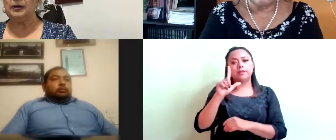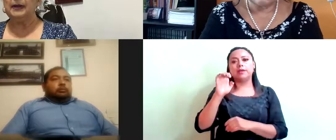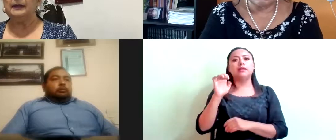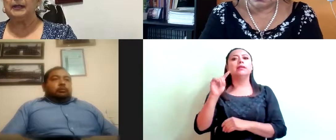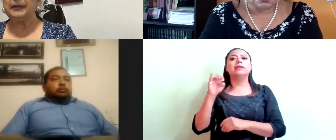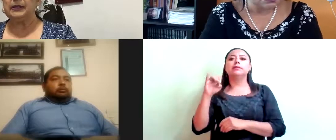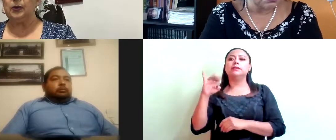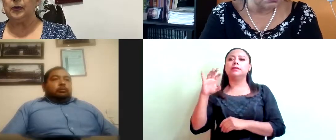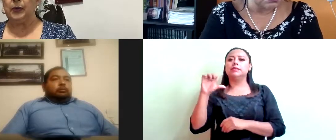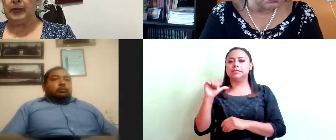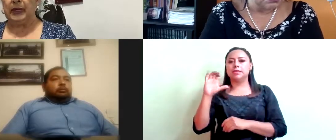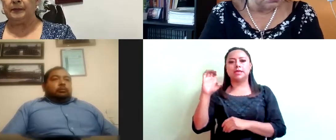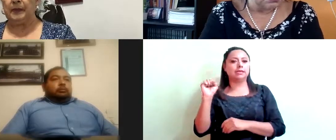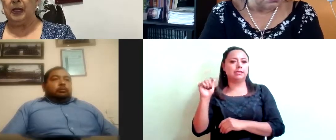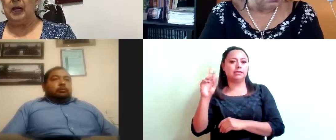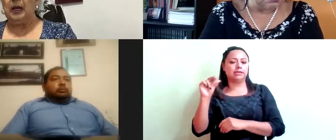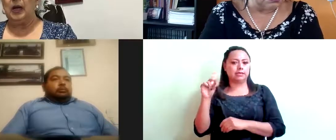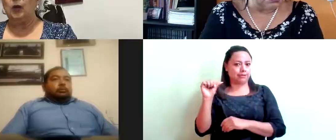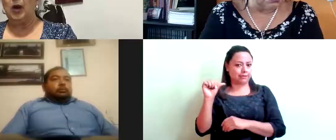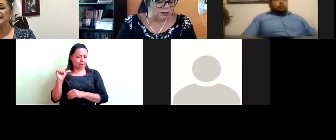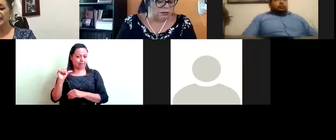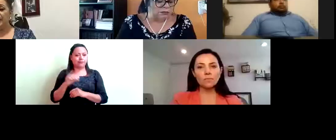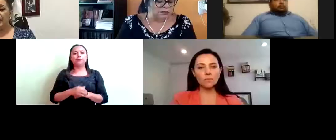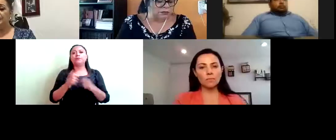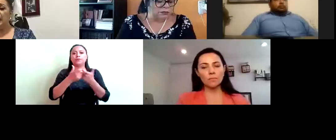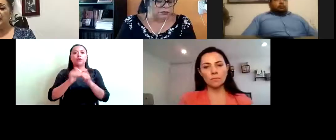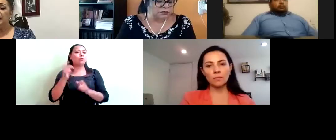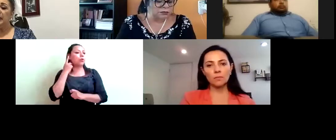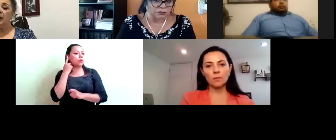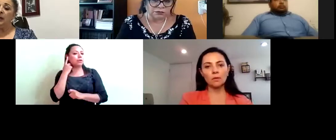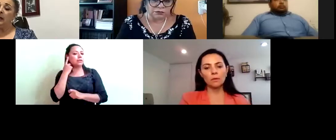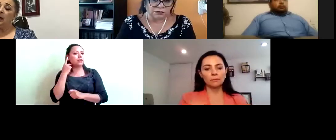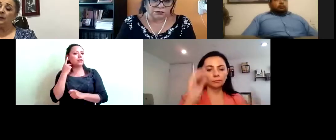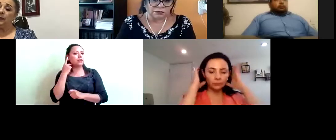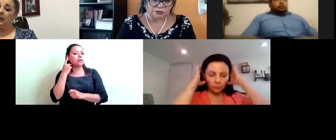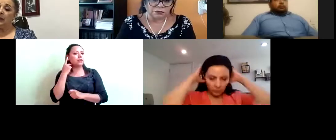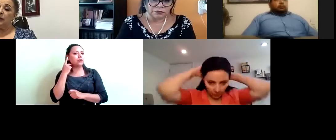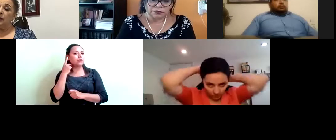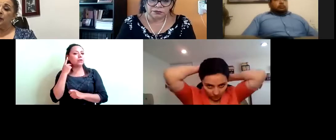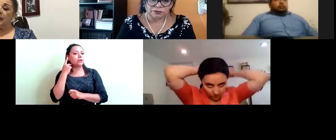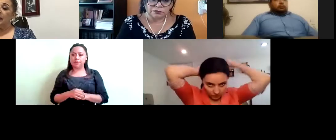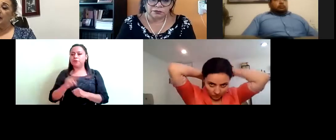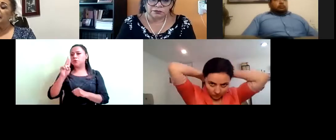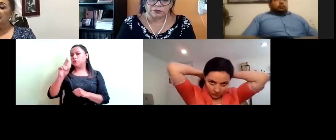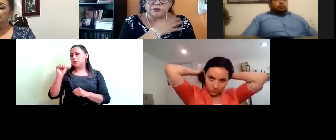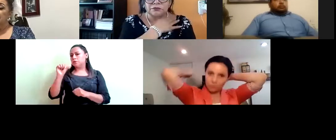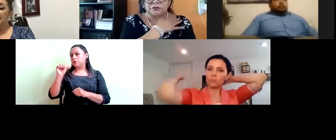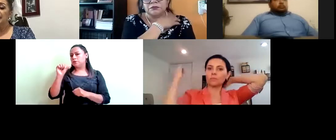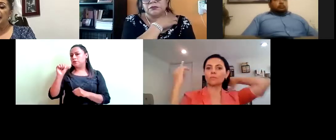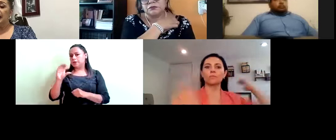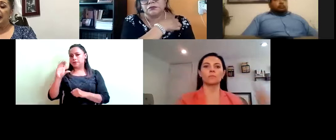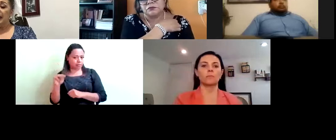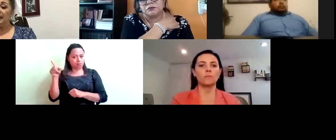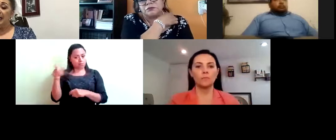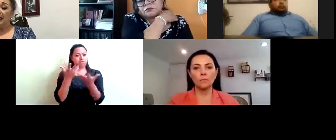Parlamentario del Partido Morena. La UACM, de conformidad con lo que establece